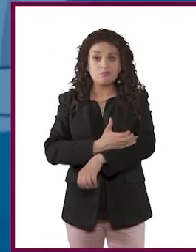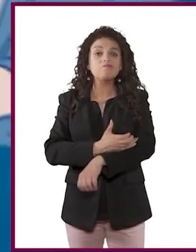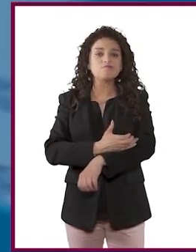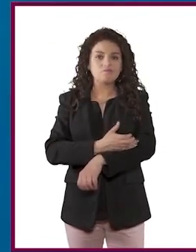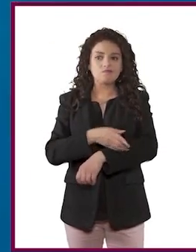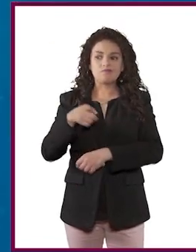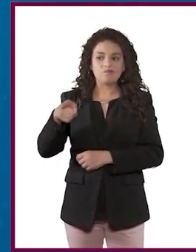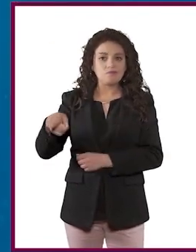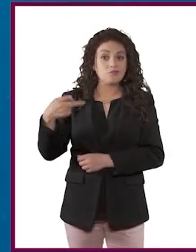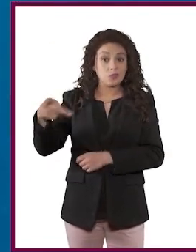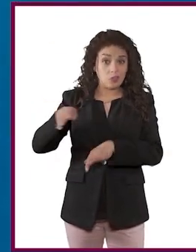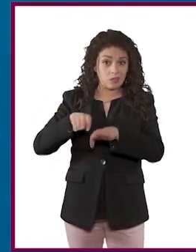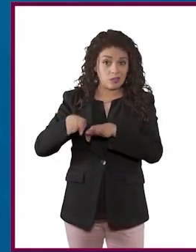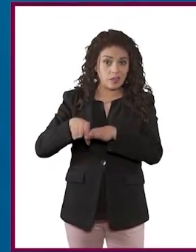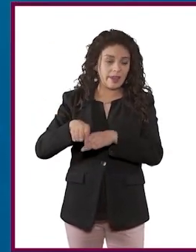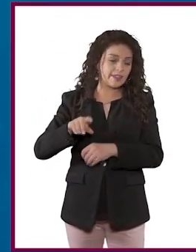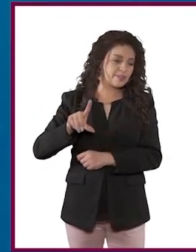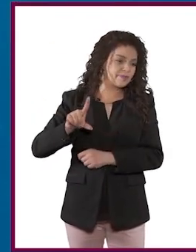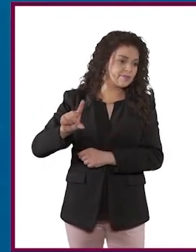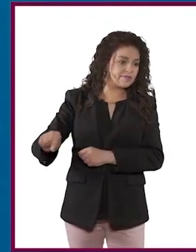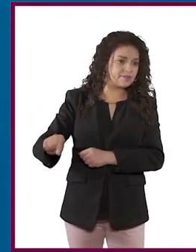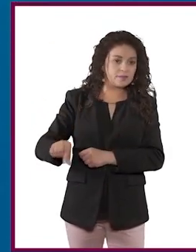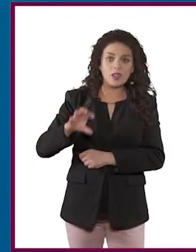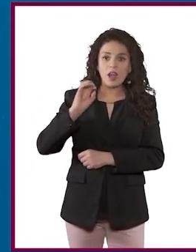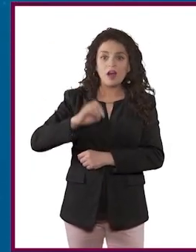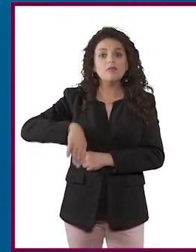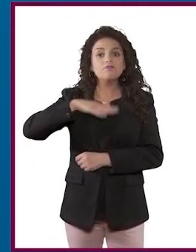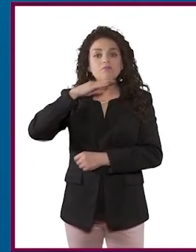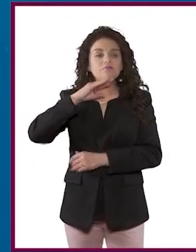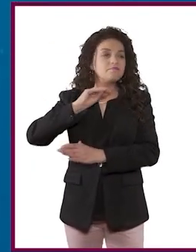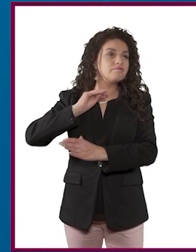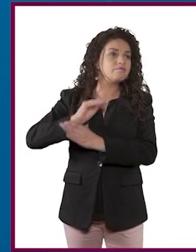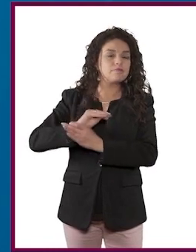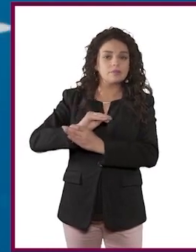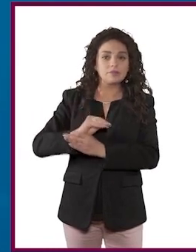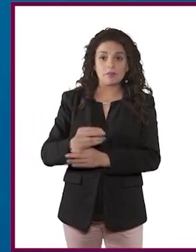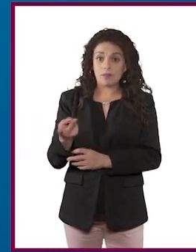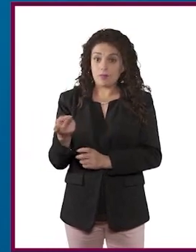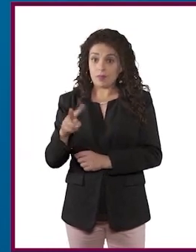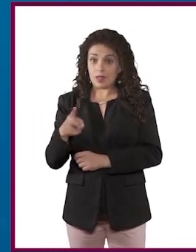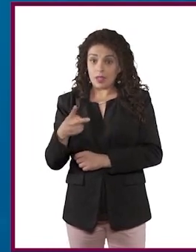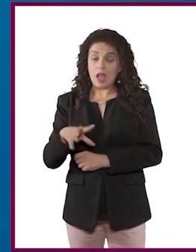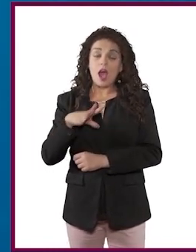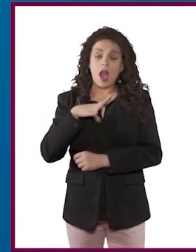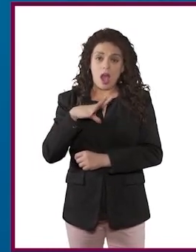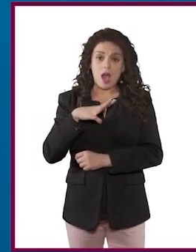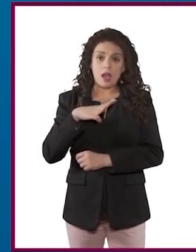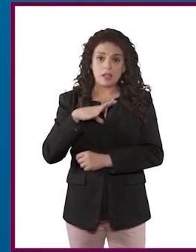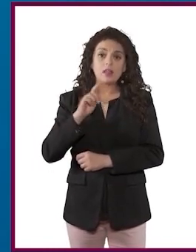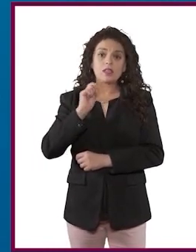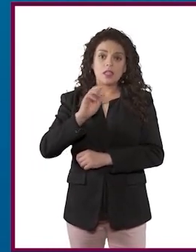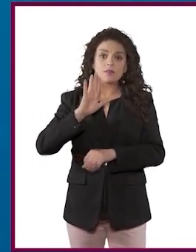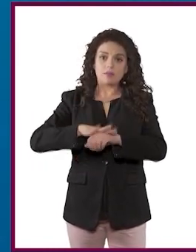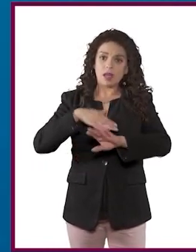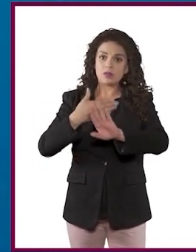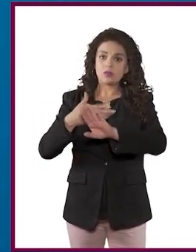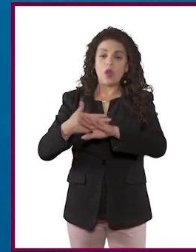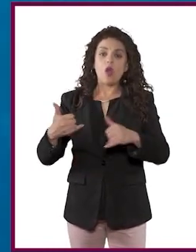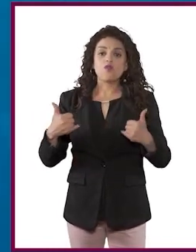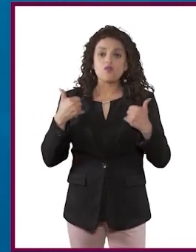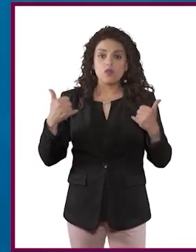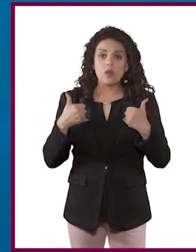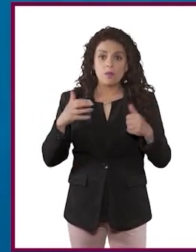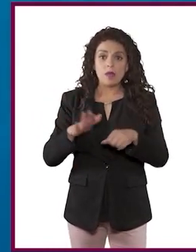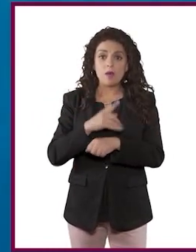pueden minimizar lo que haces o simplemente no tomarlo en cuenta. Ambas situaciones son frecuentes en contra de jóvenes, ya